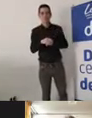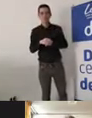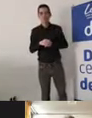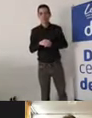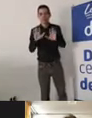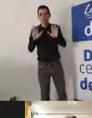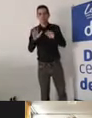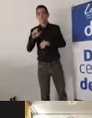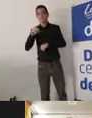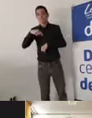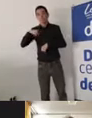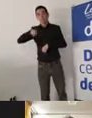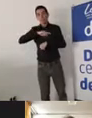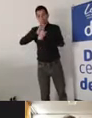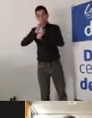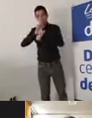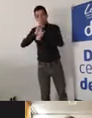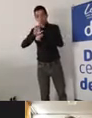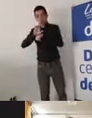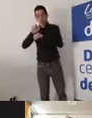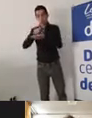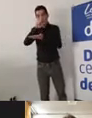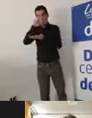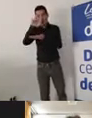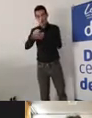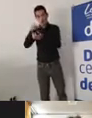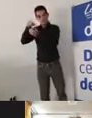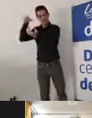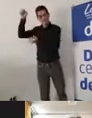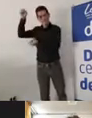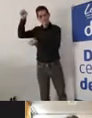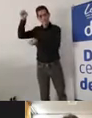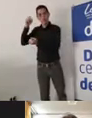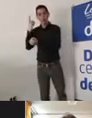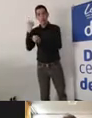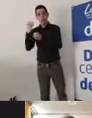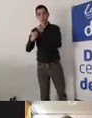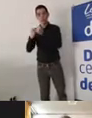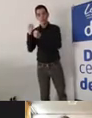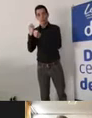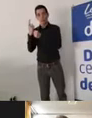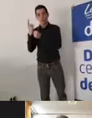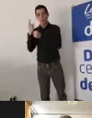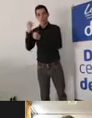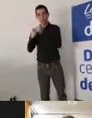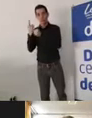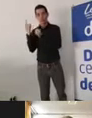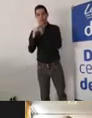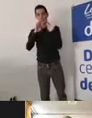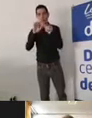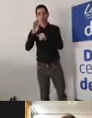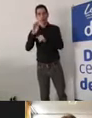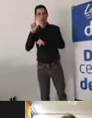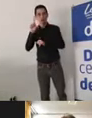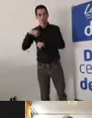hoy nuestro país, la Carta Magna de las Leyes en Colombia. Los jóvenes, al ver que esa otra Constitución no